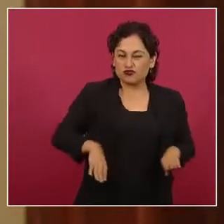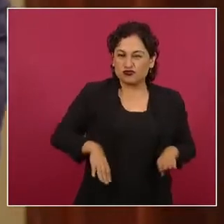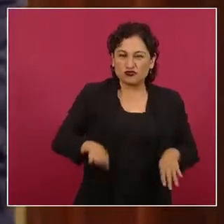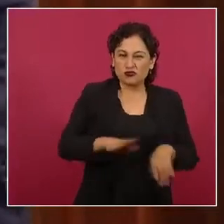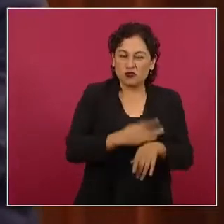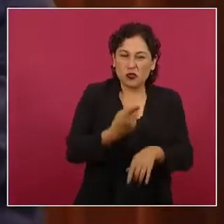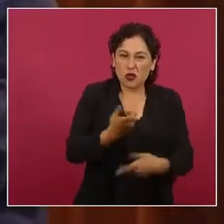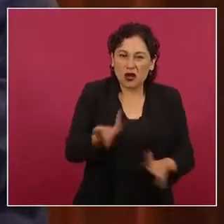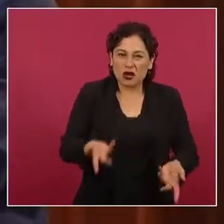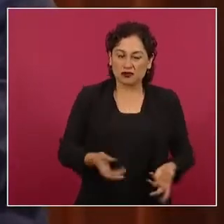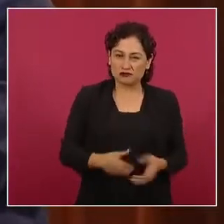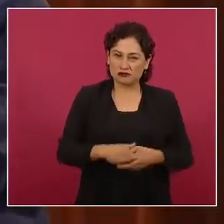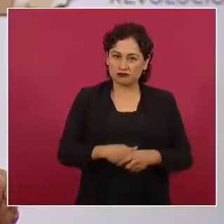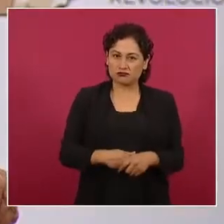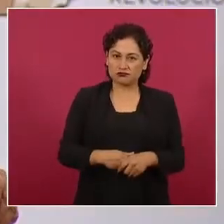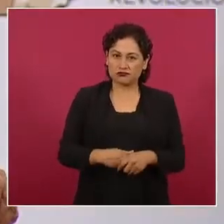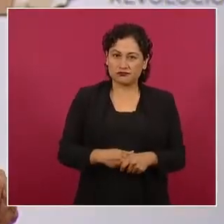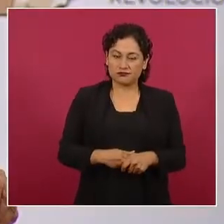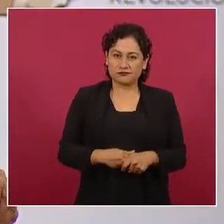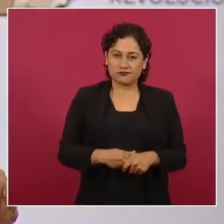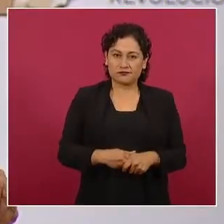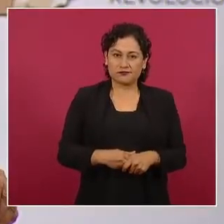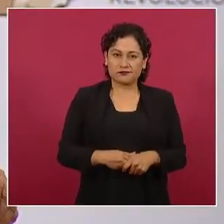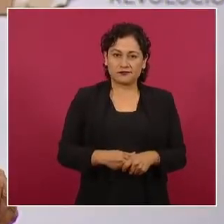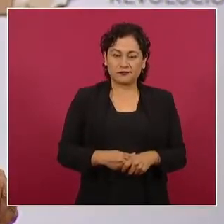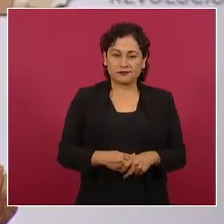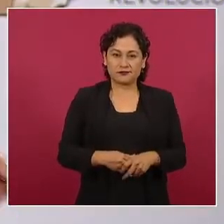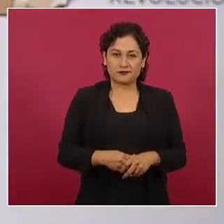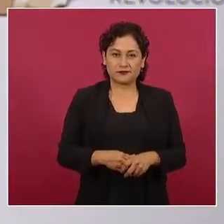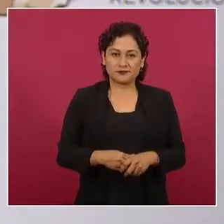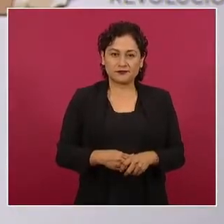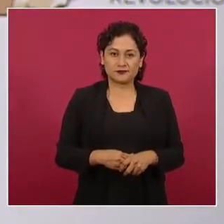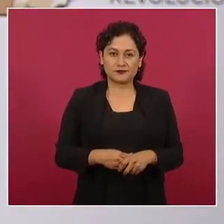¿Por qué se